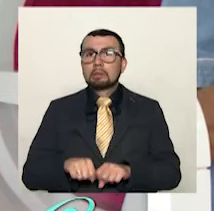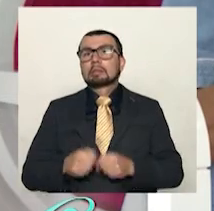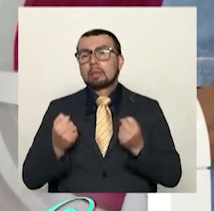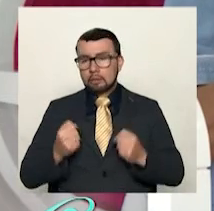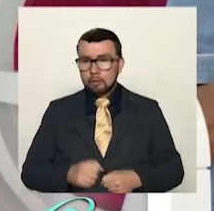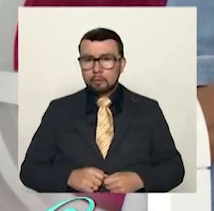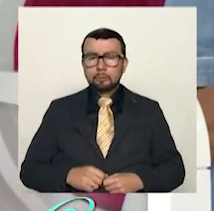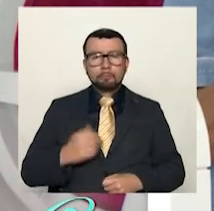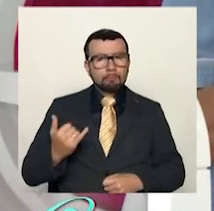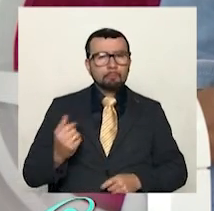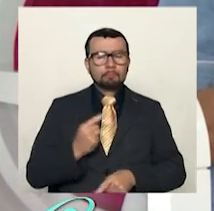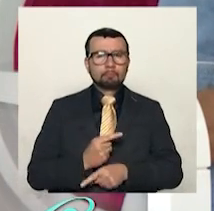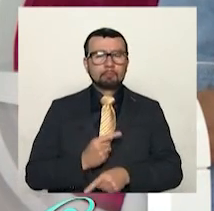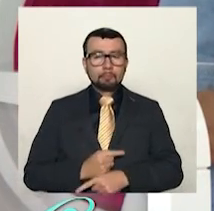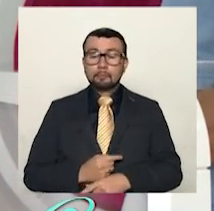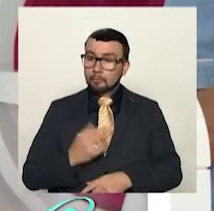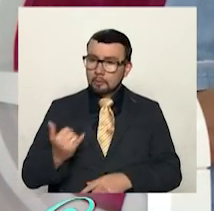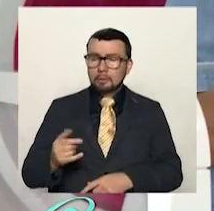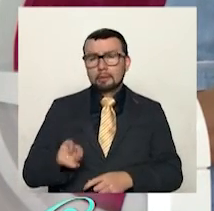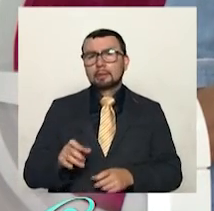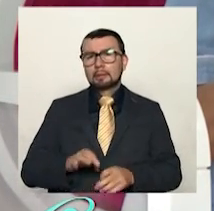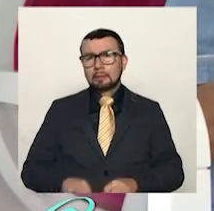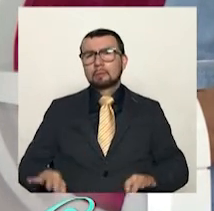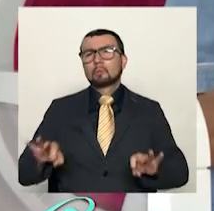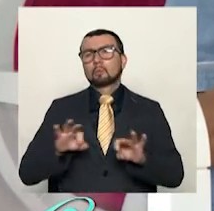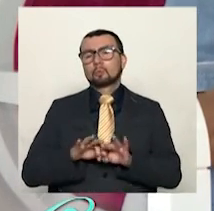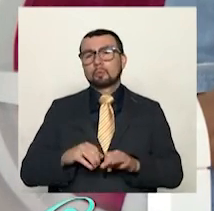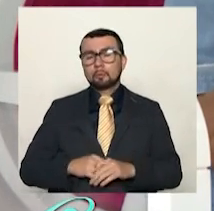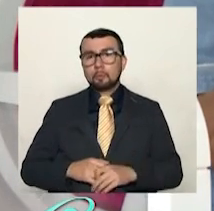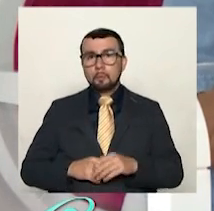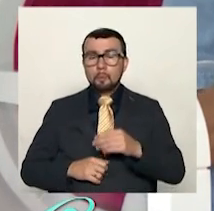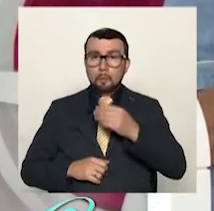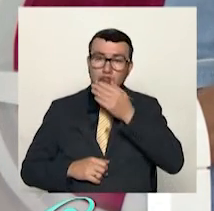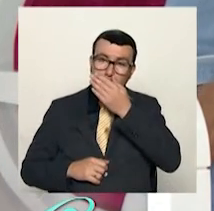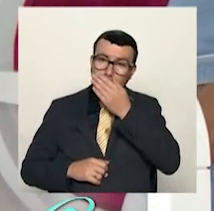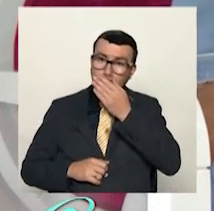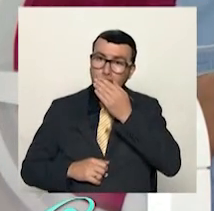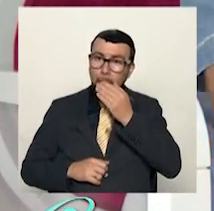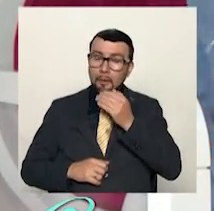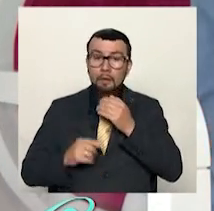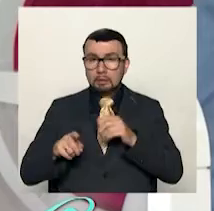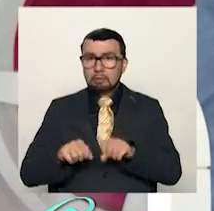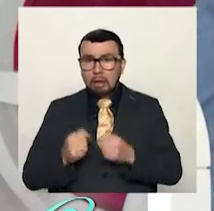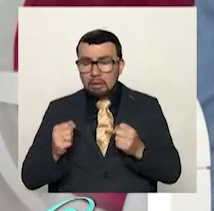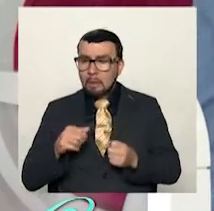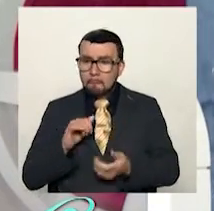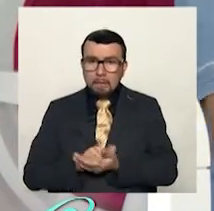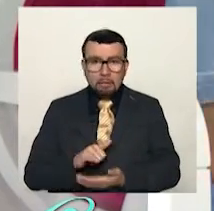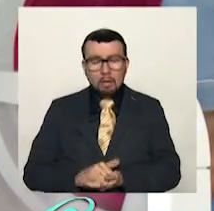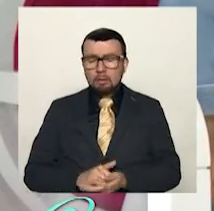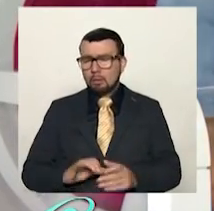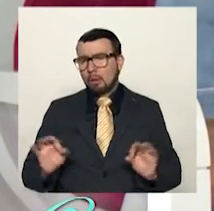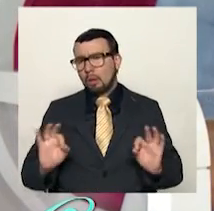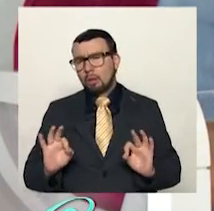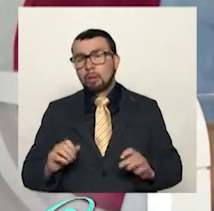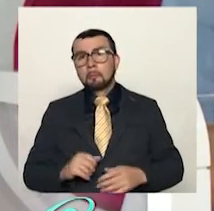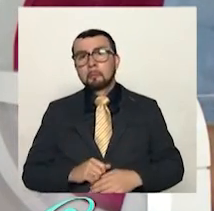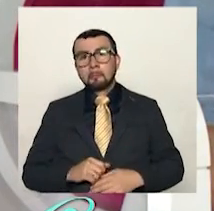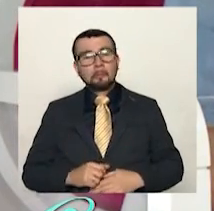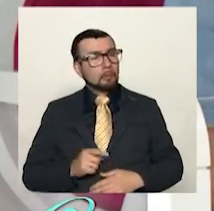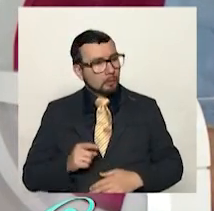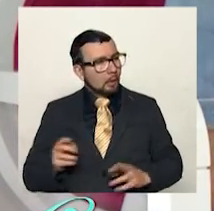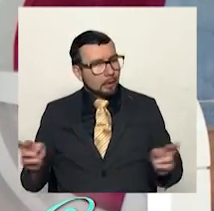la consulta médica. Por eso es tan importante y no abusar de esa automedicación. Y con este resumen